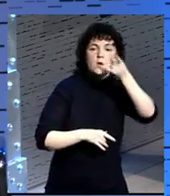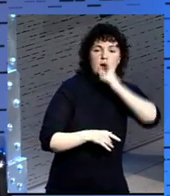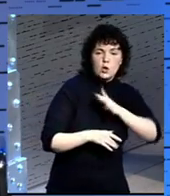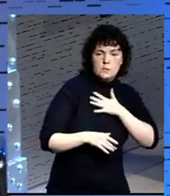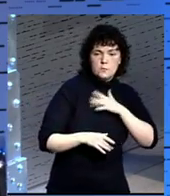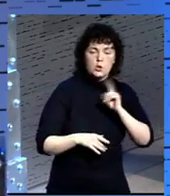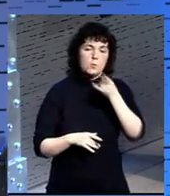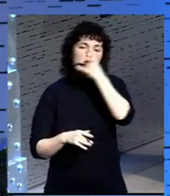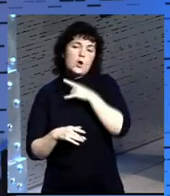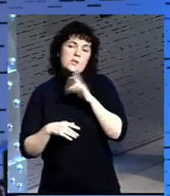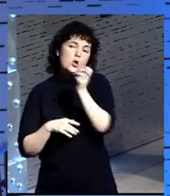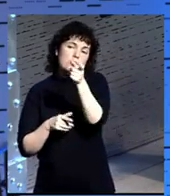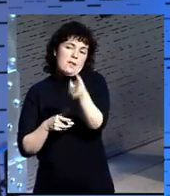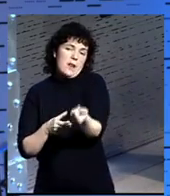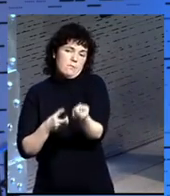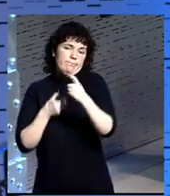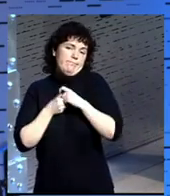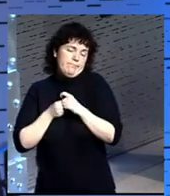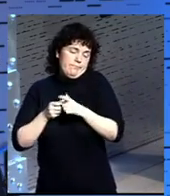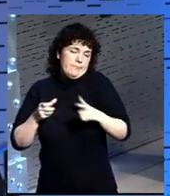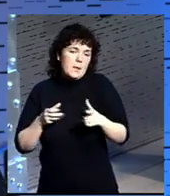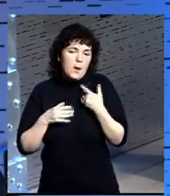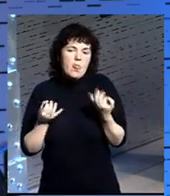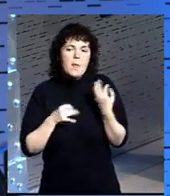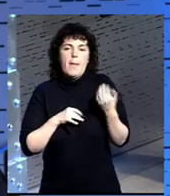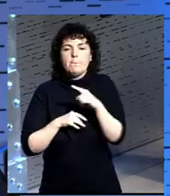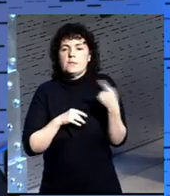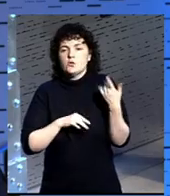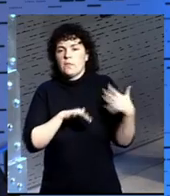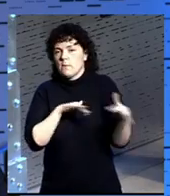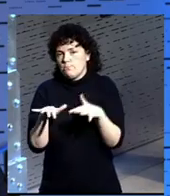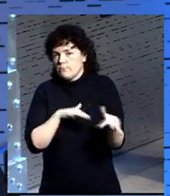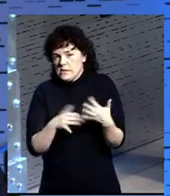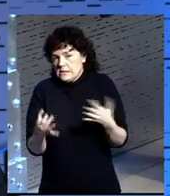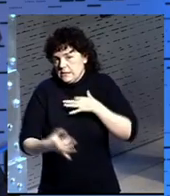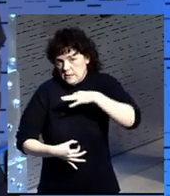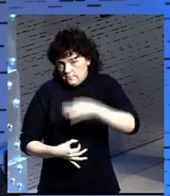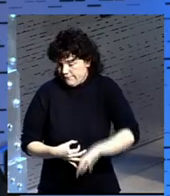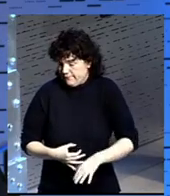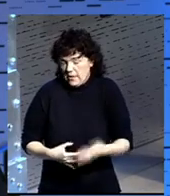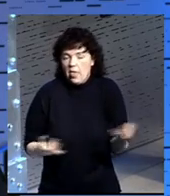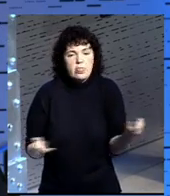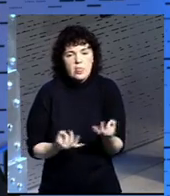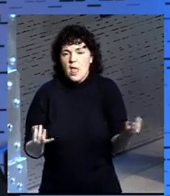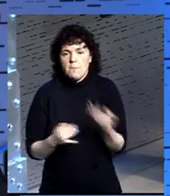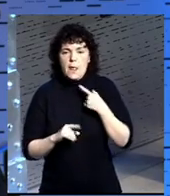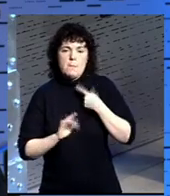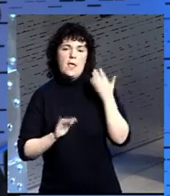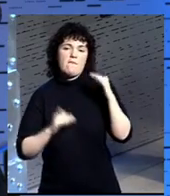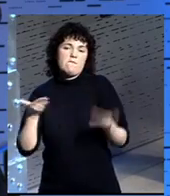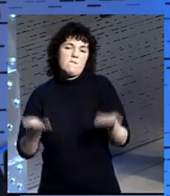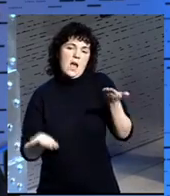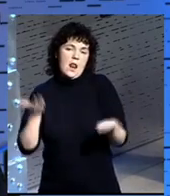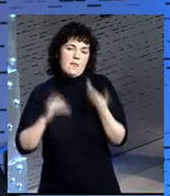adquiridos, pero que efectivamente tienen que movilizarse. Es lo mejor que nos parece que podemos hacer, no solo para nuestro balance, sino para el mercado,